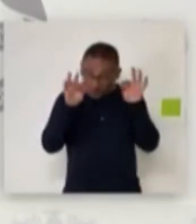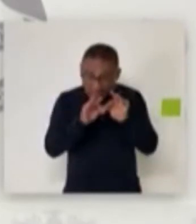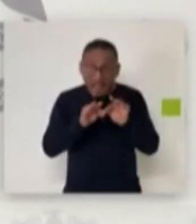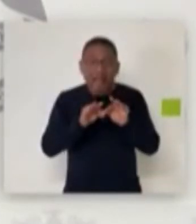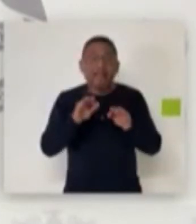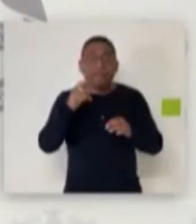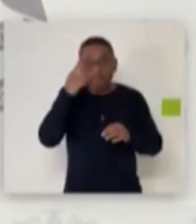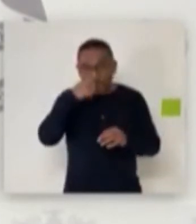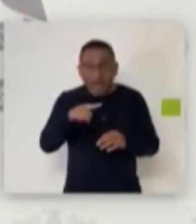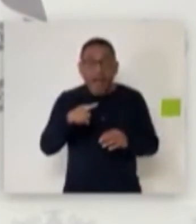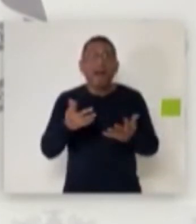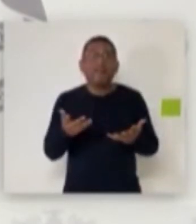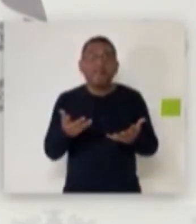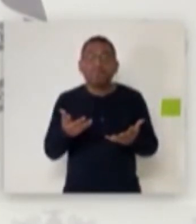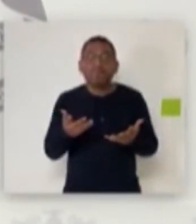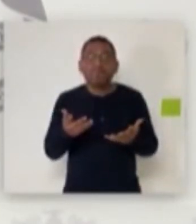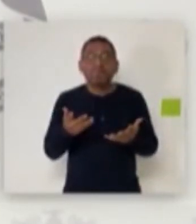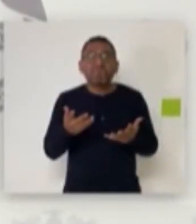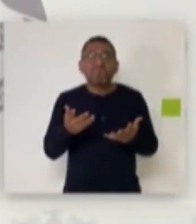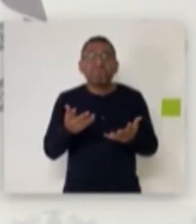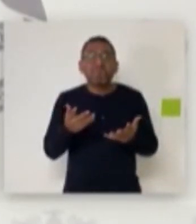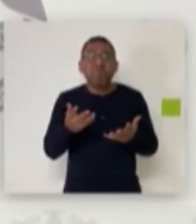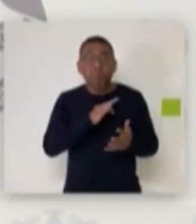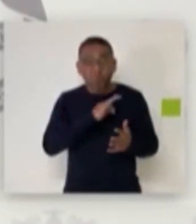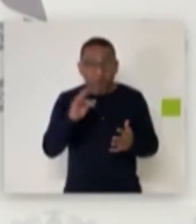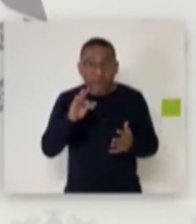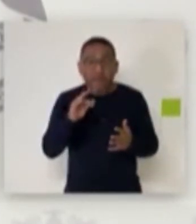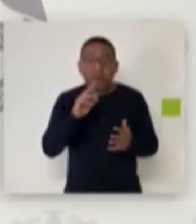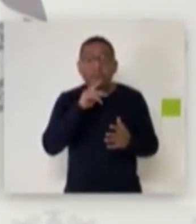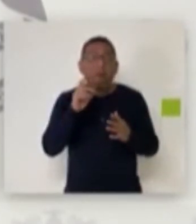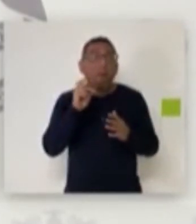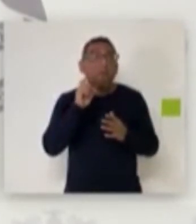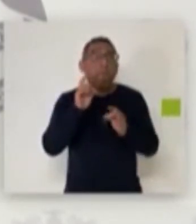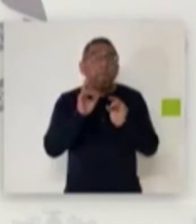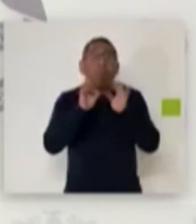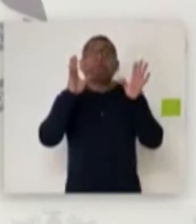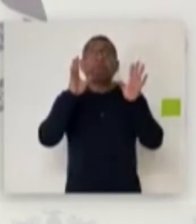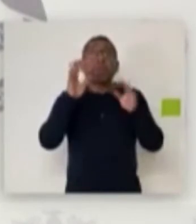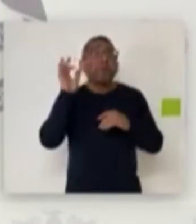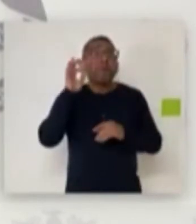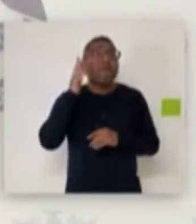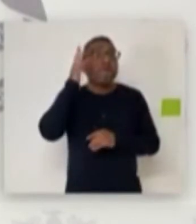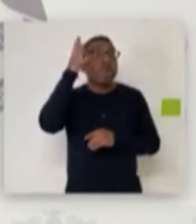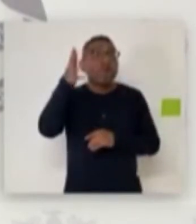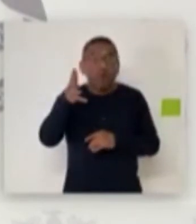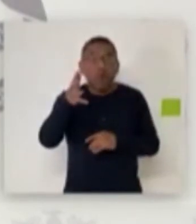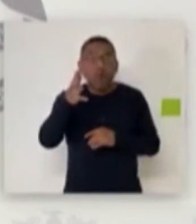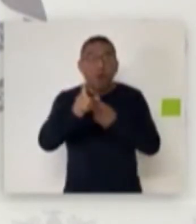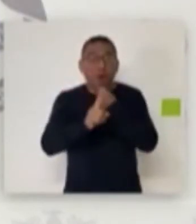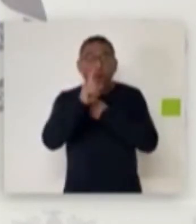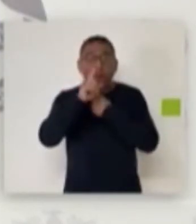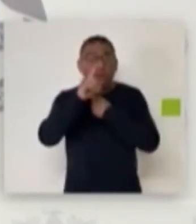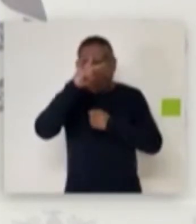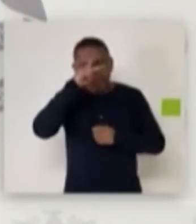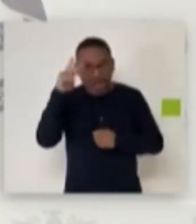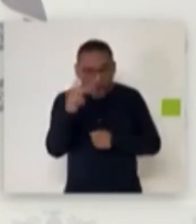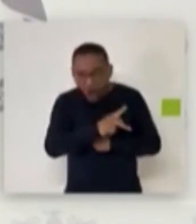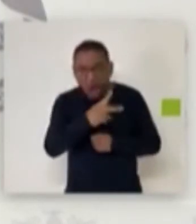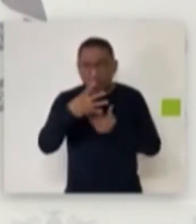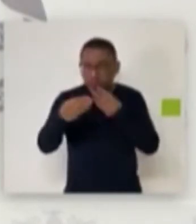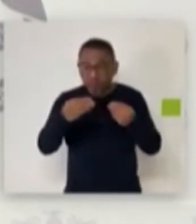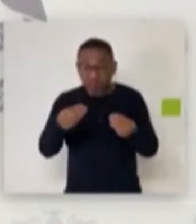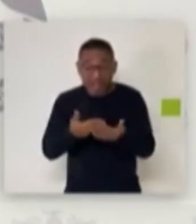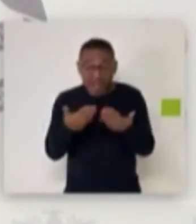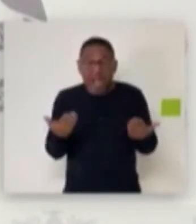llegar o entrar a un escenario de crisis. Máxima ahora que tenemos severos problemas